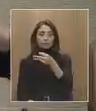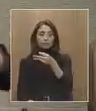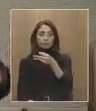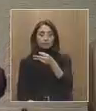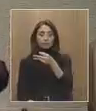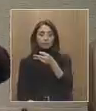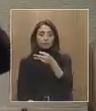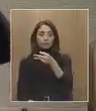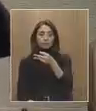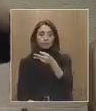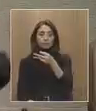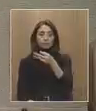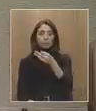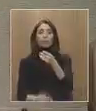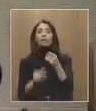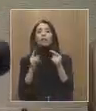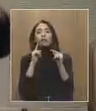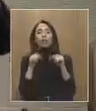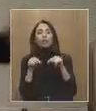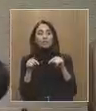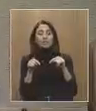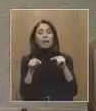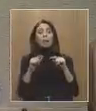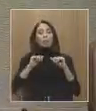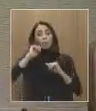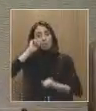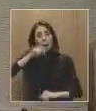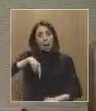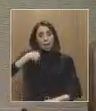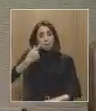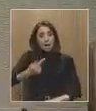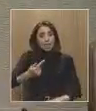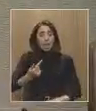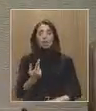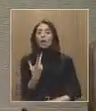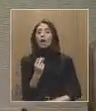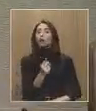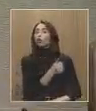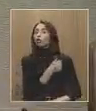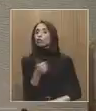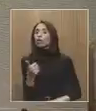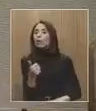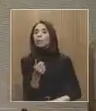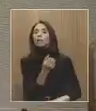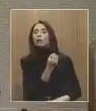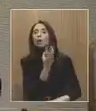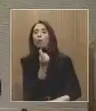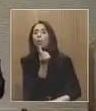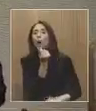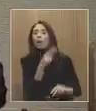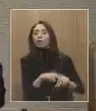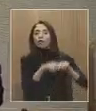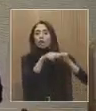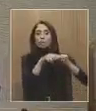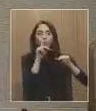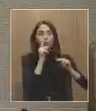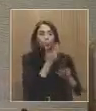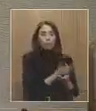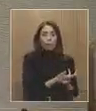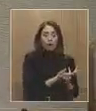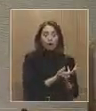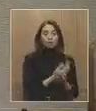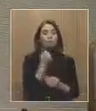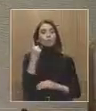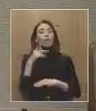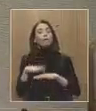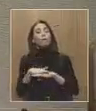lo que está en juego para mañana no es solo de cuántos recursos disponemos, sino